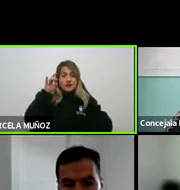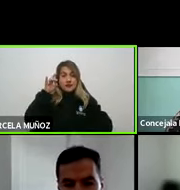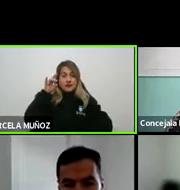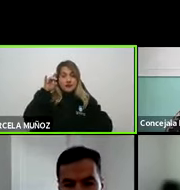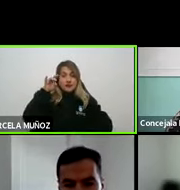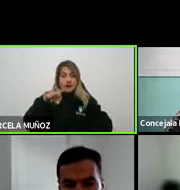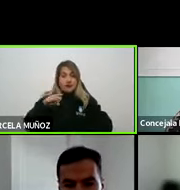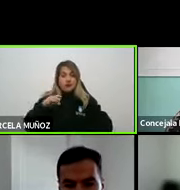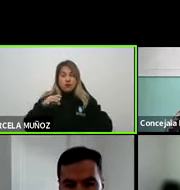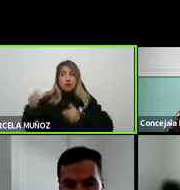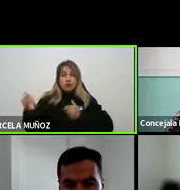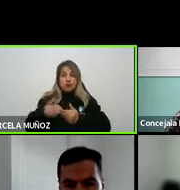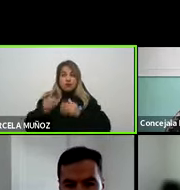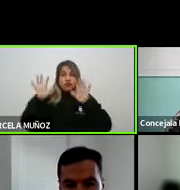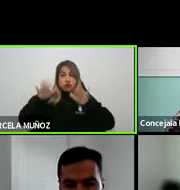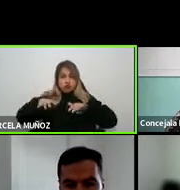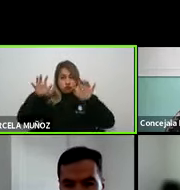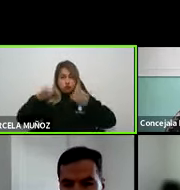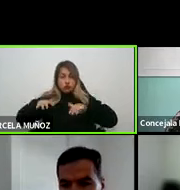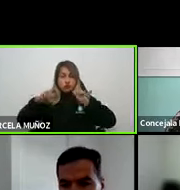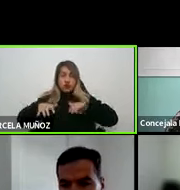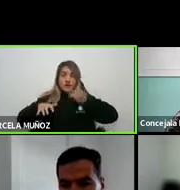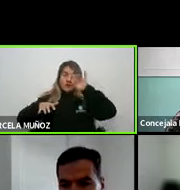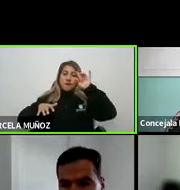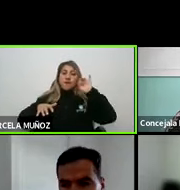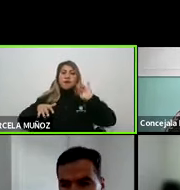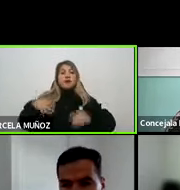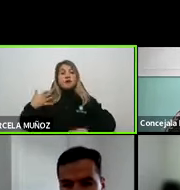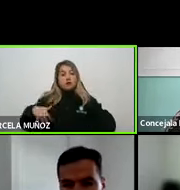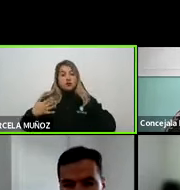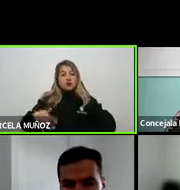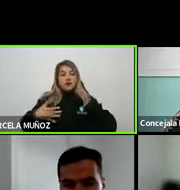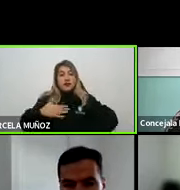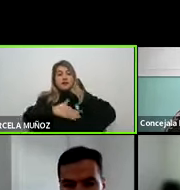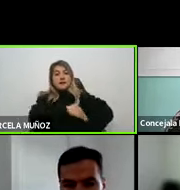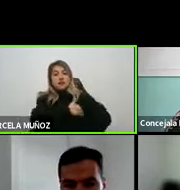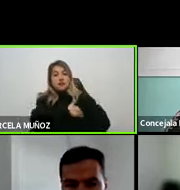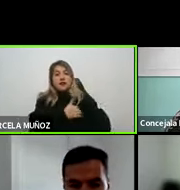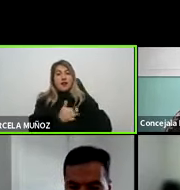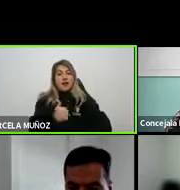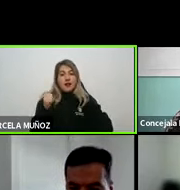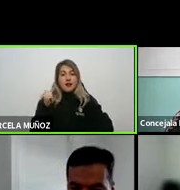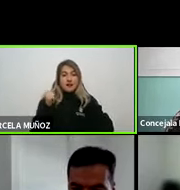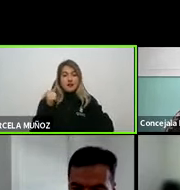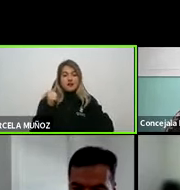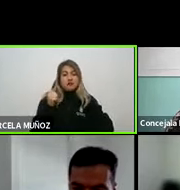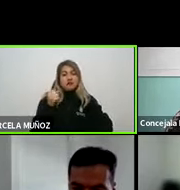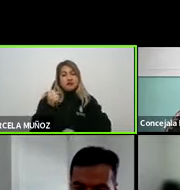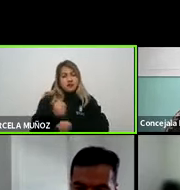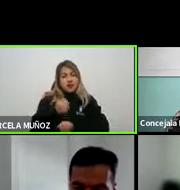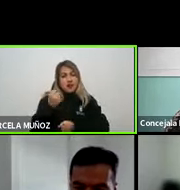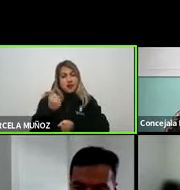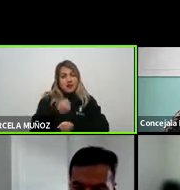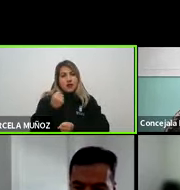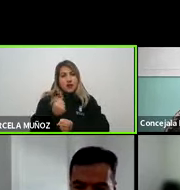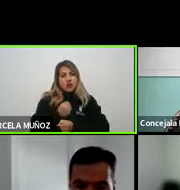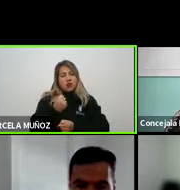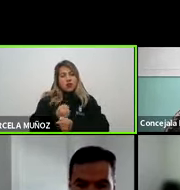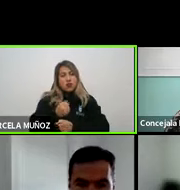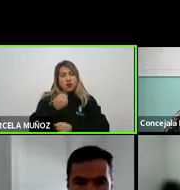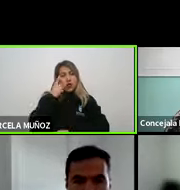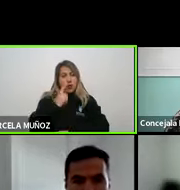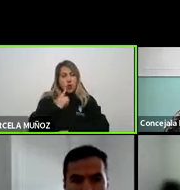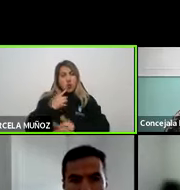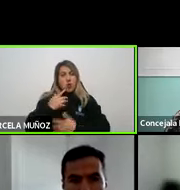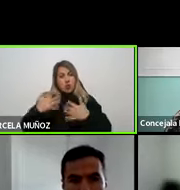nuevas lluvias, creo que es importante. El personal asistente social ayer hizo un trabajo súper arduo en